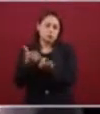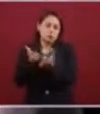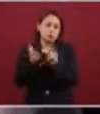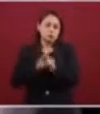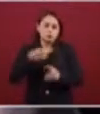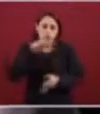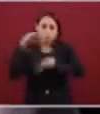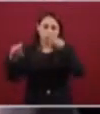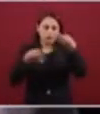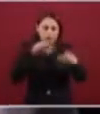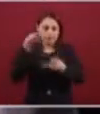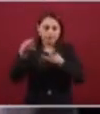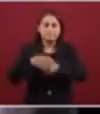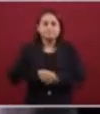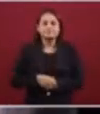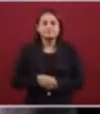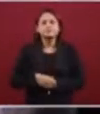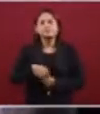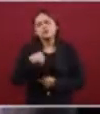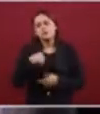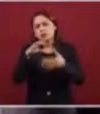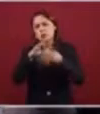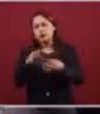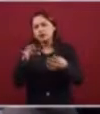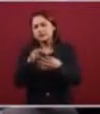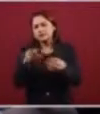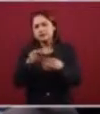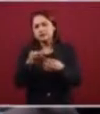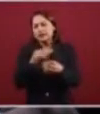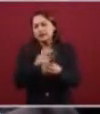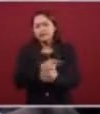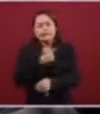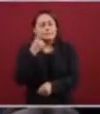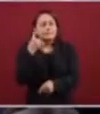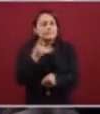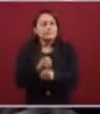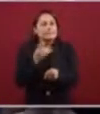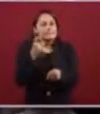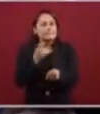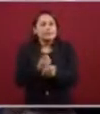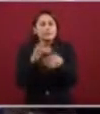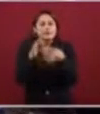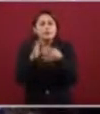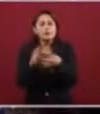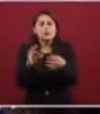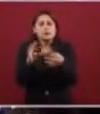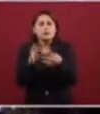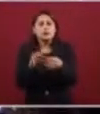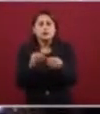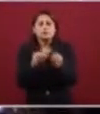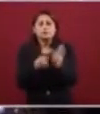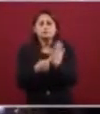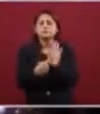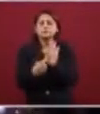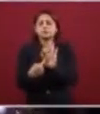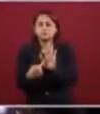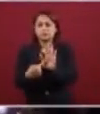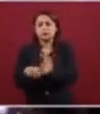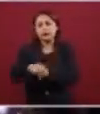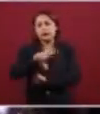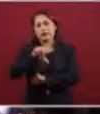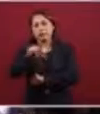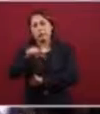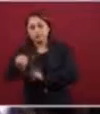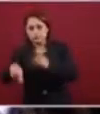primero, pues, dándoles una explicación, un panorama de lo que tenemos y después pasamos a preguntas y